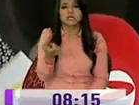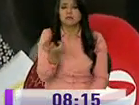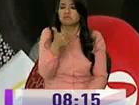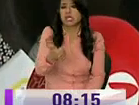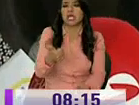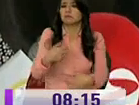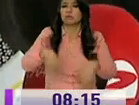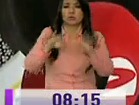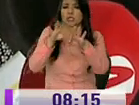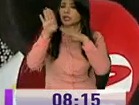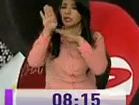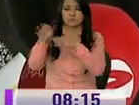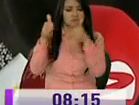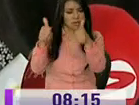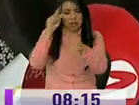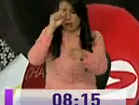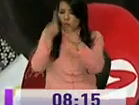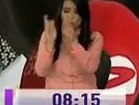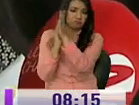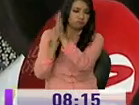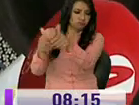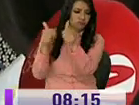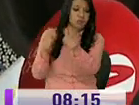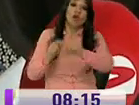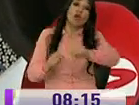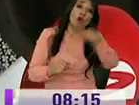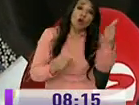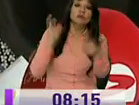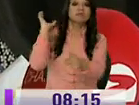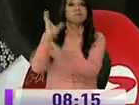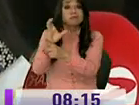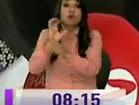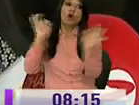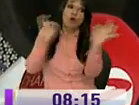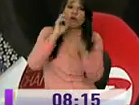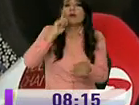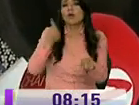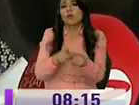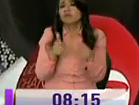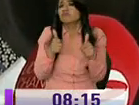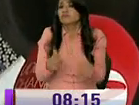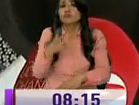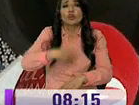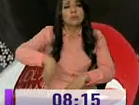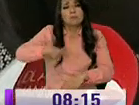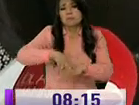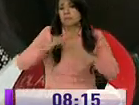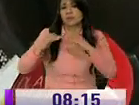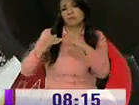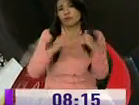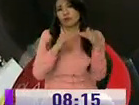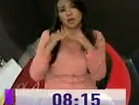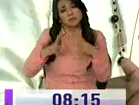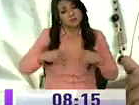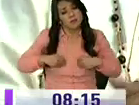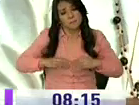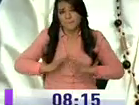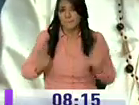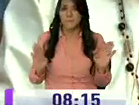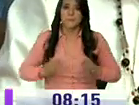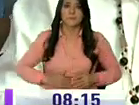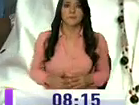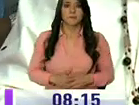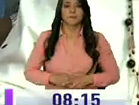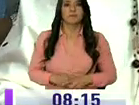importantes, que las respaldan, hay otros sectores que tienen críticas frente a las medidas, esto es lo normal en democracia y así lo recibimos.